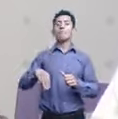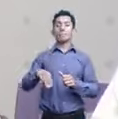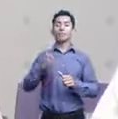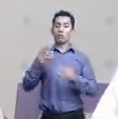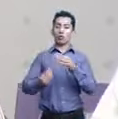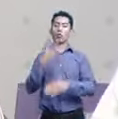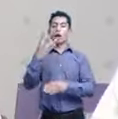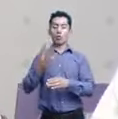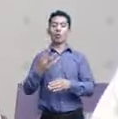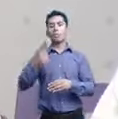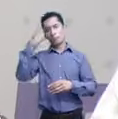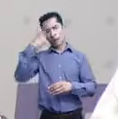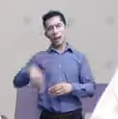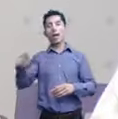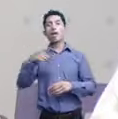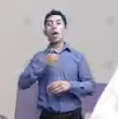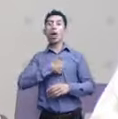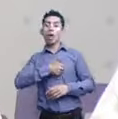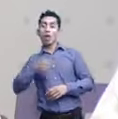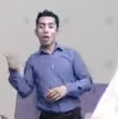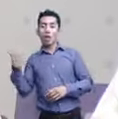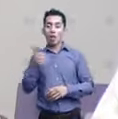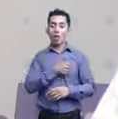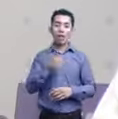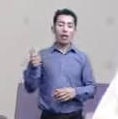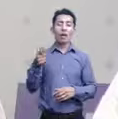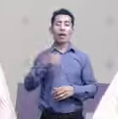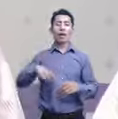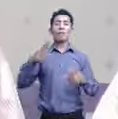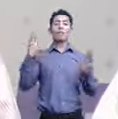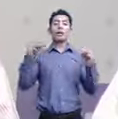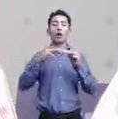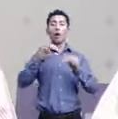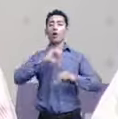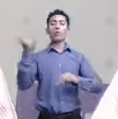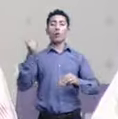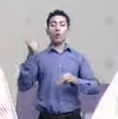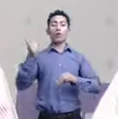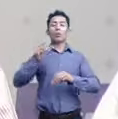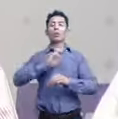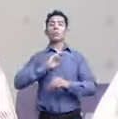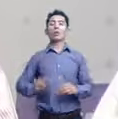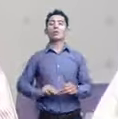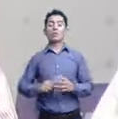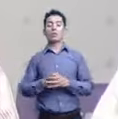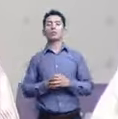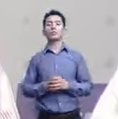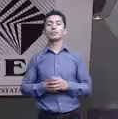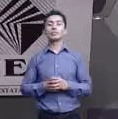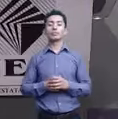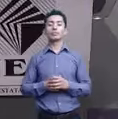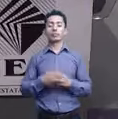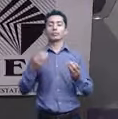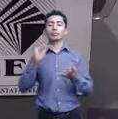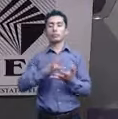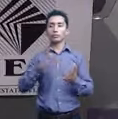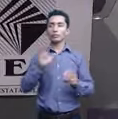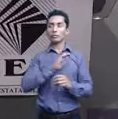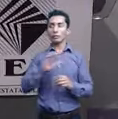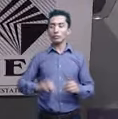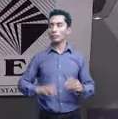CAM para que no se trasladen nuestros mixquiahualenses a otros municipios. Muchísimas